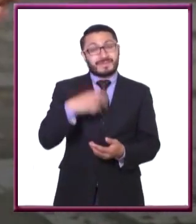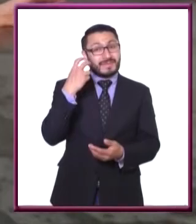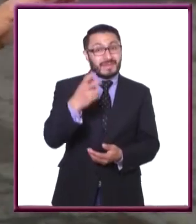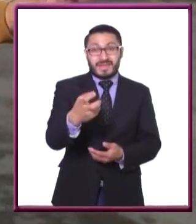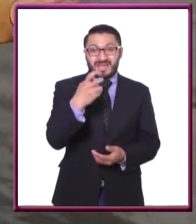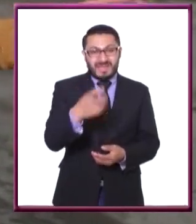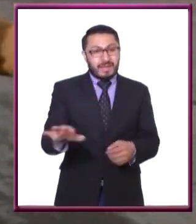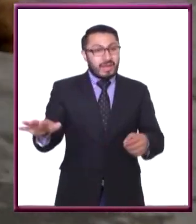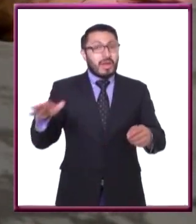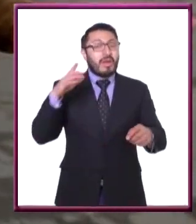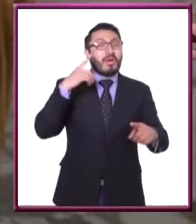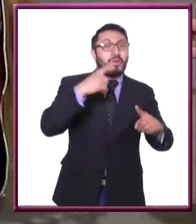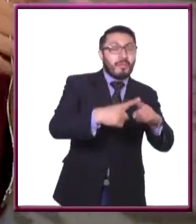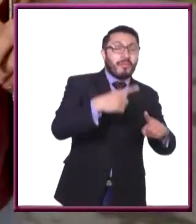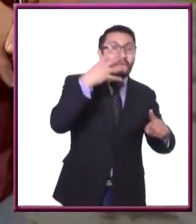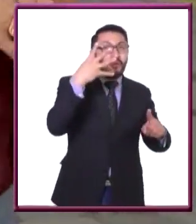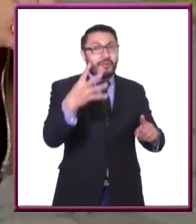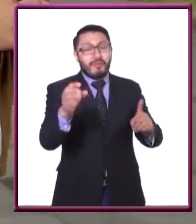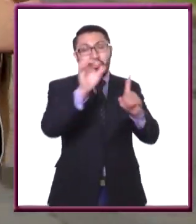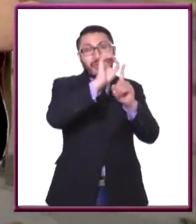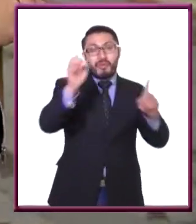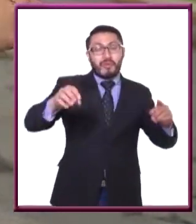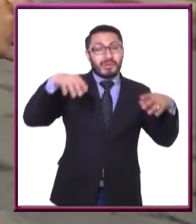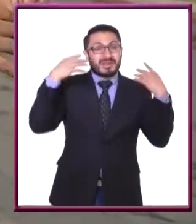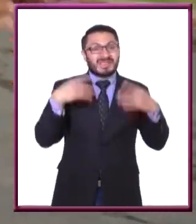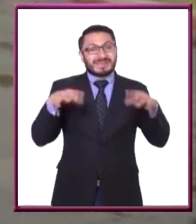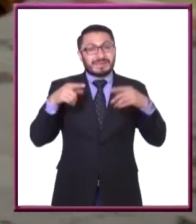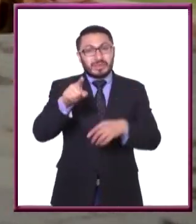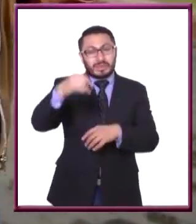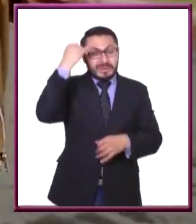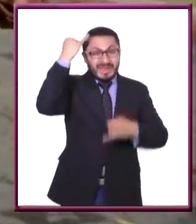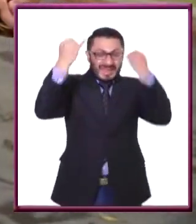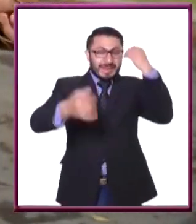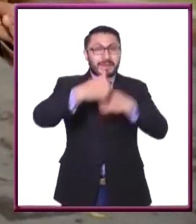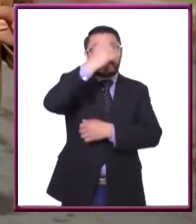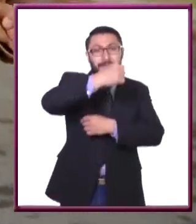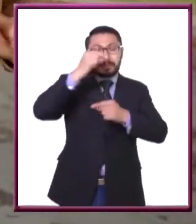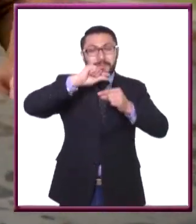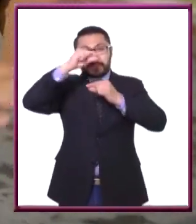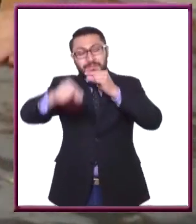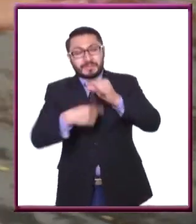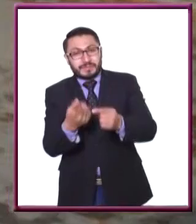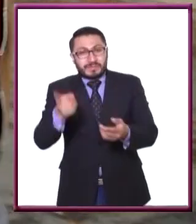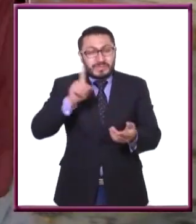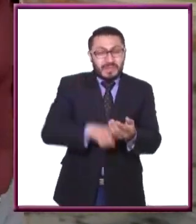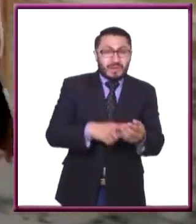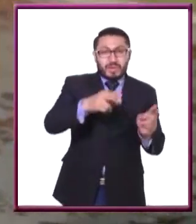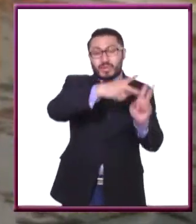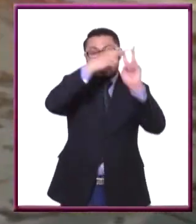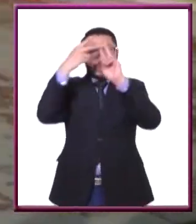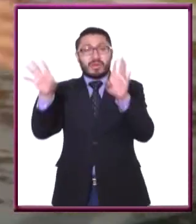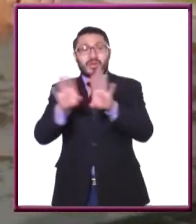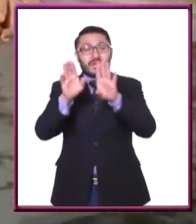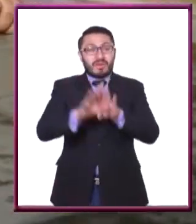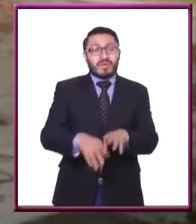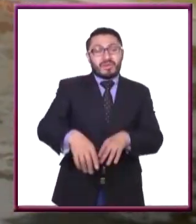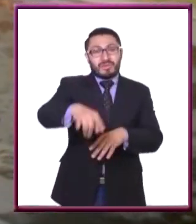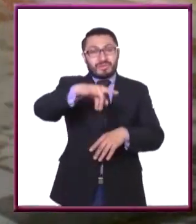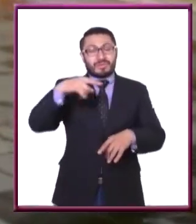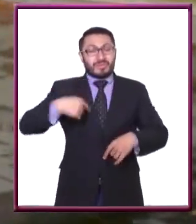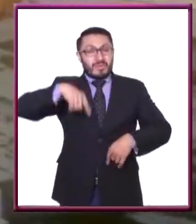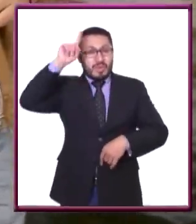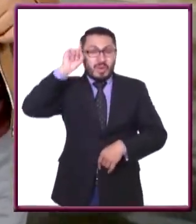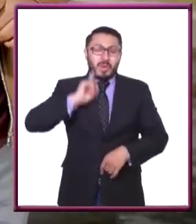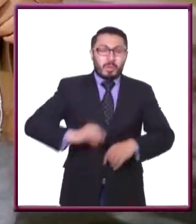Nada más y nada menos que por 4 órdenes de magnitud. ¿Te imaginas si cada uno de tus átomos alumbrara como estrella? Sería como la